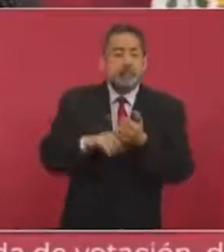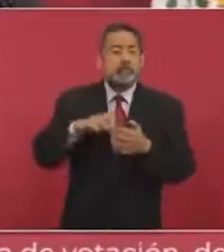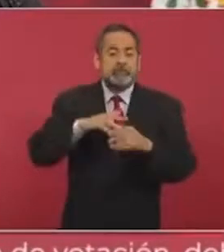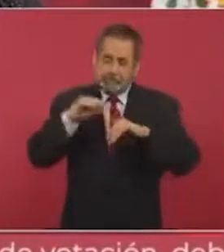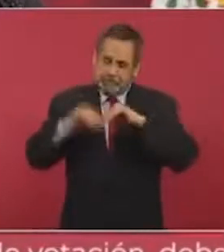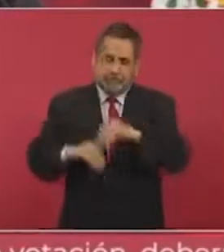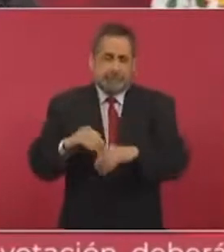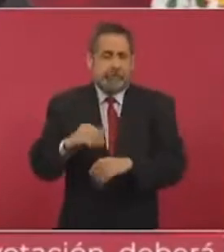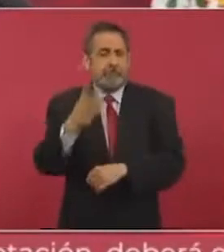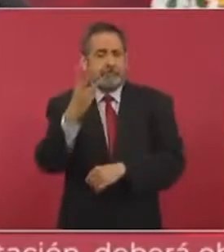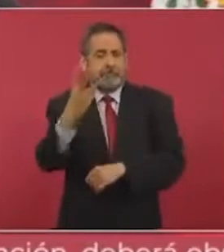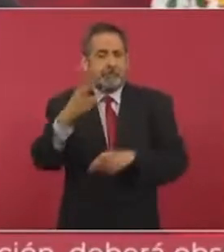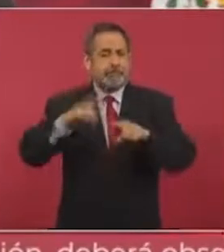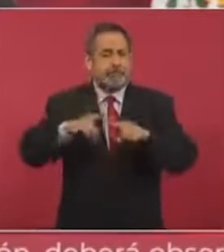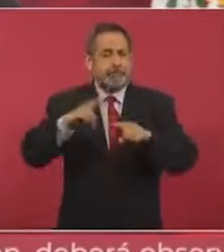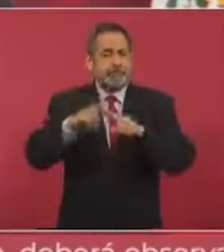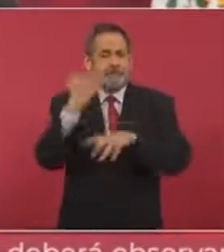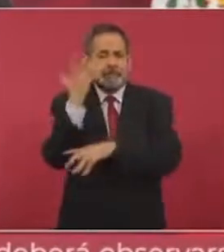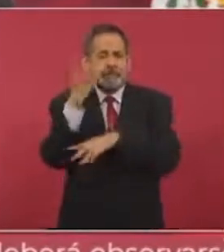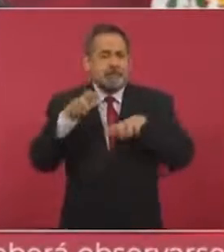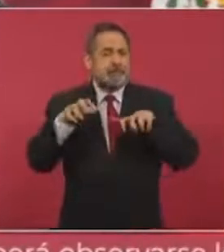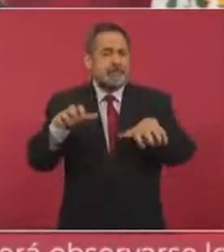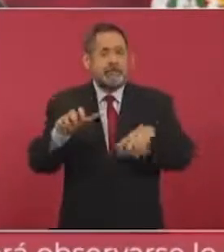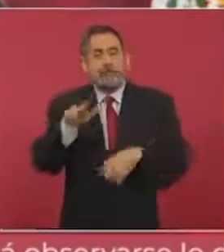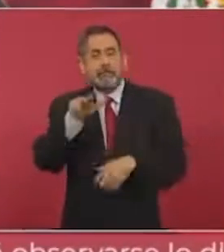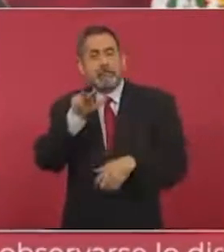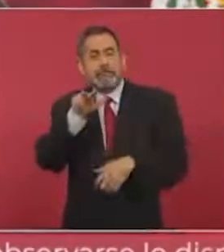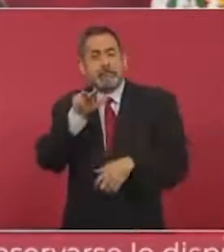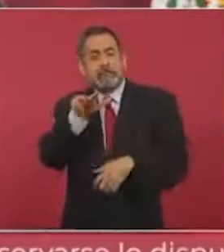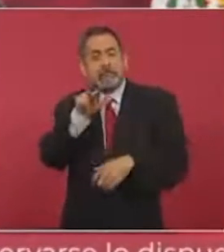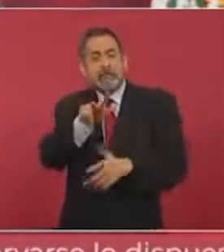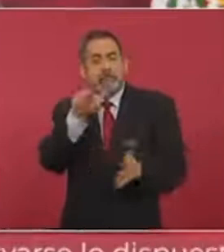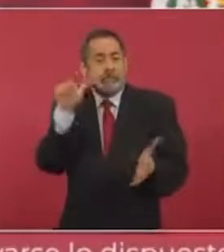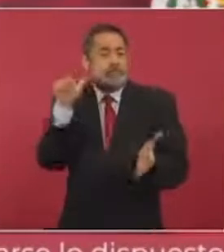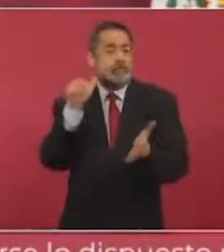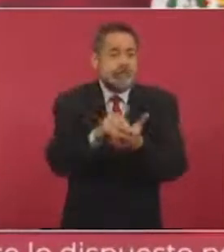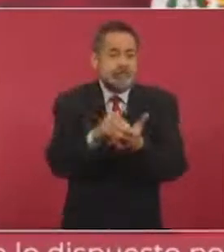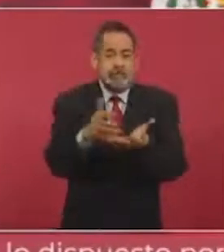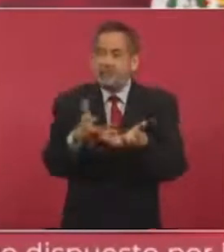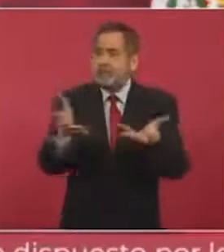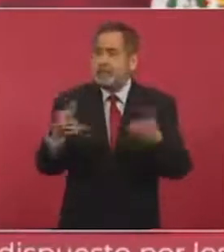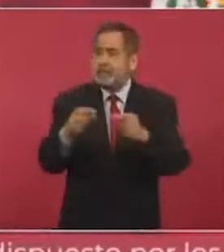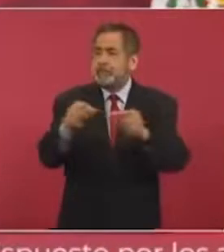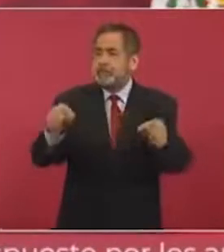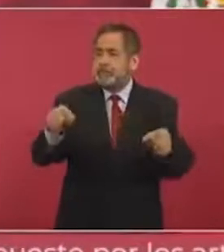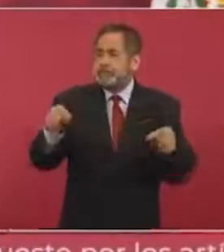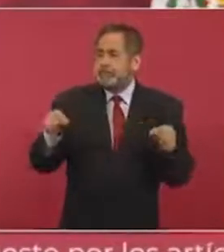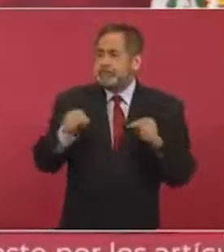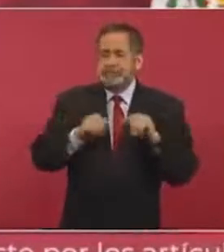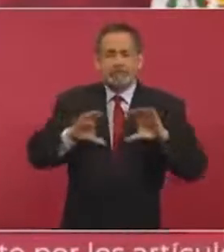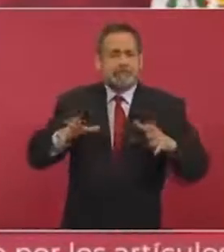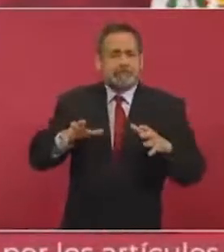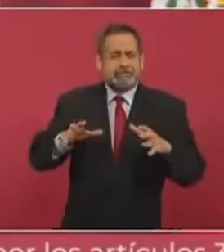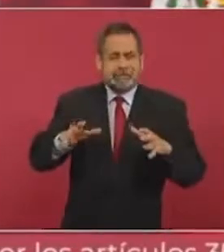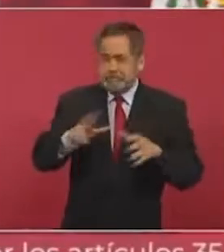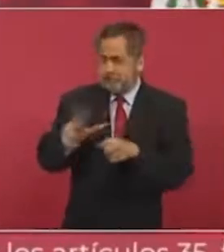parques de 18,000 hectáreas, reservas naturales.